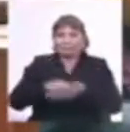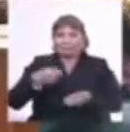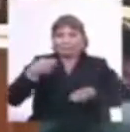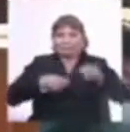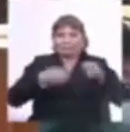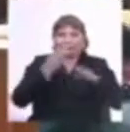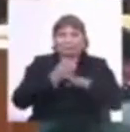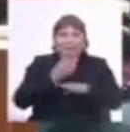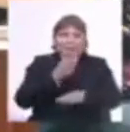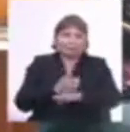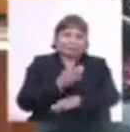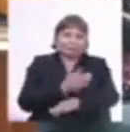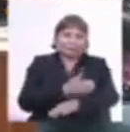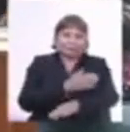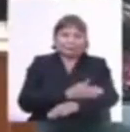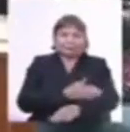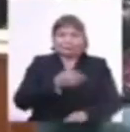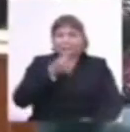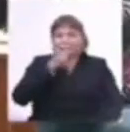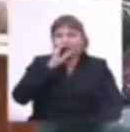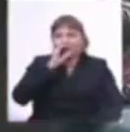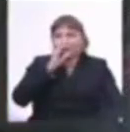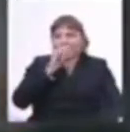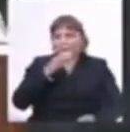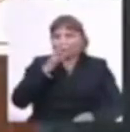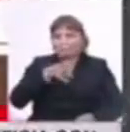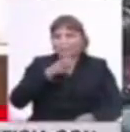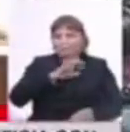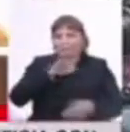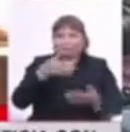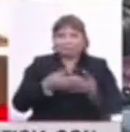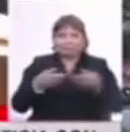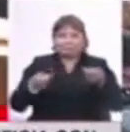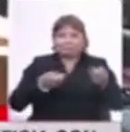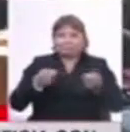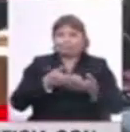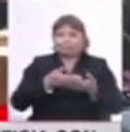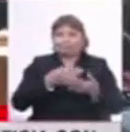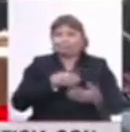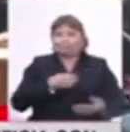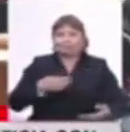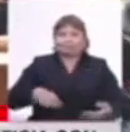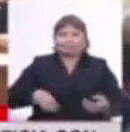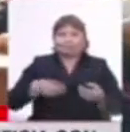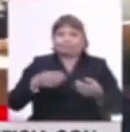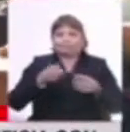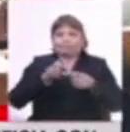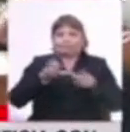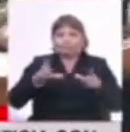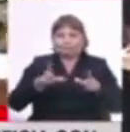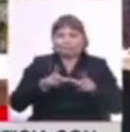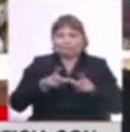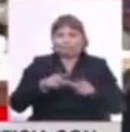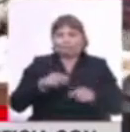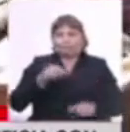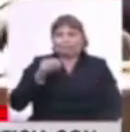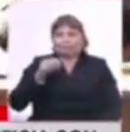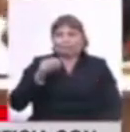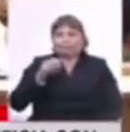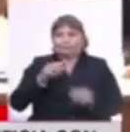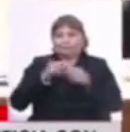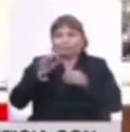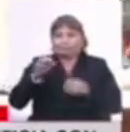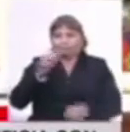popularidad, rajando de la gente que ella tanto critica. ¿Qué le apestaba cuando estaba allá en Legles Pampa? ¿Vieron la cara que tenía? Todo